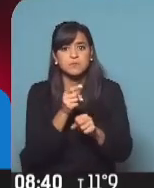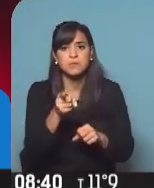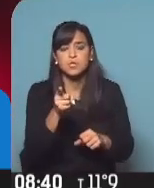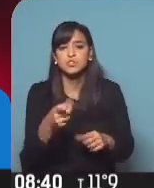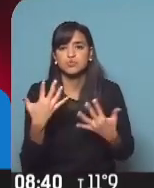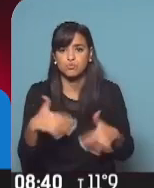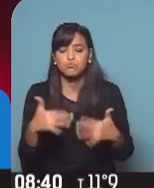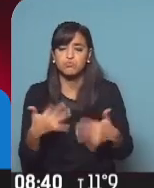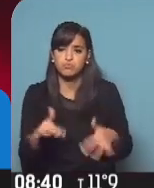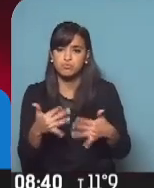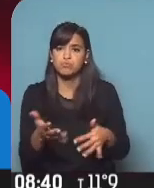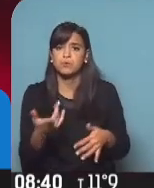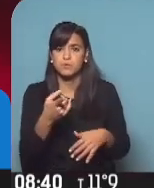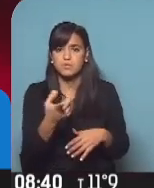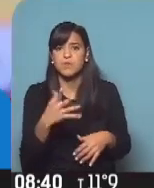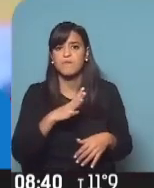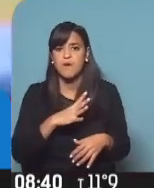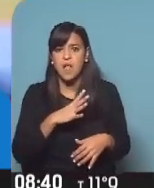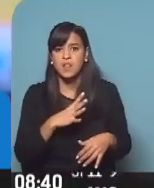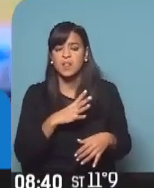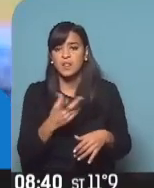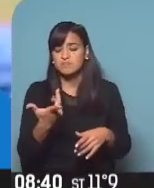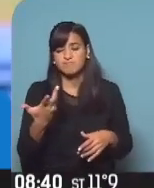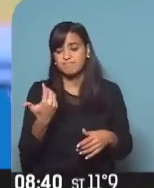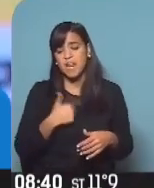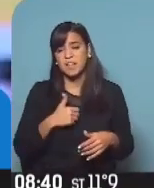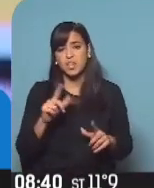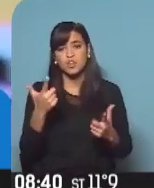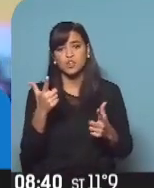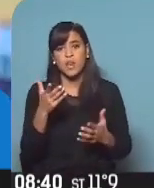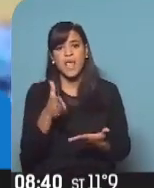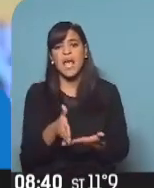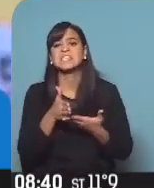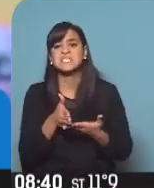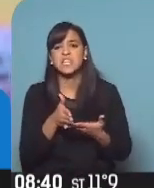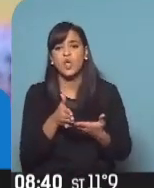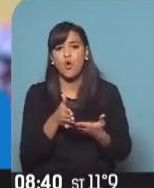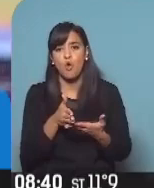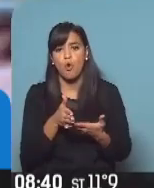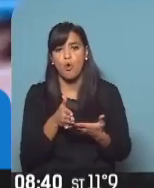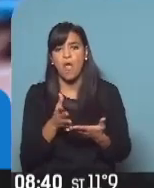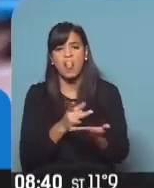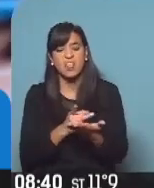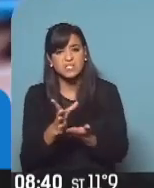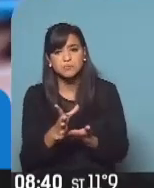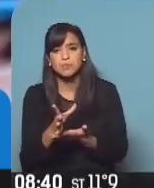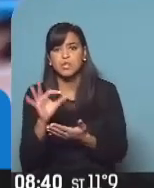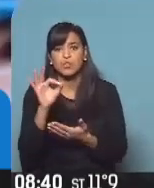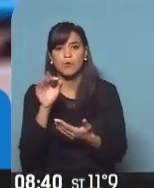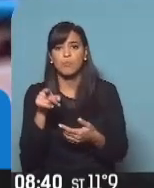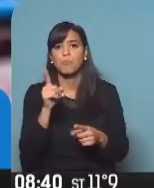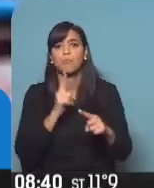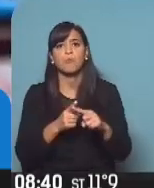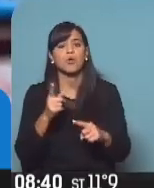si es viejo y para ello haría falta herramientas que argentina no tiene que es el castigo o el despido o el desempleo por